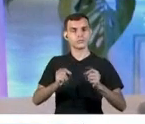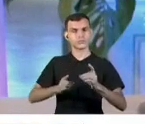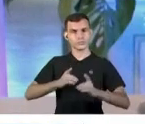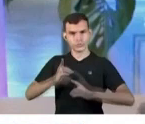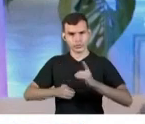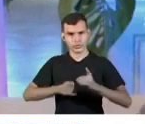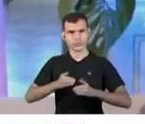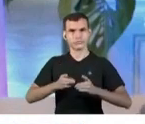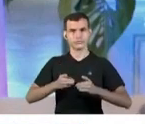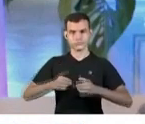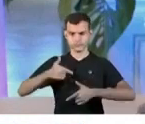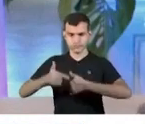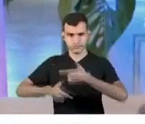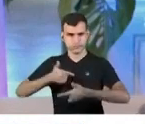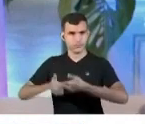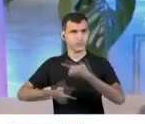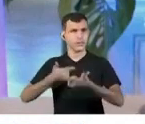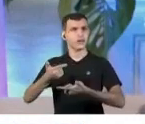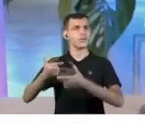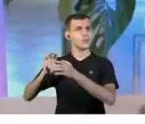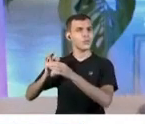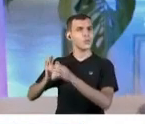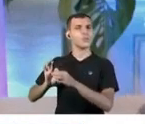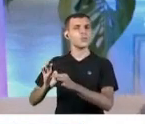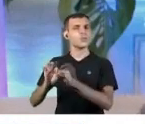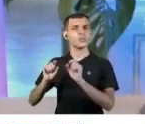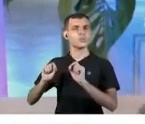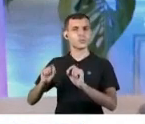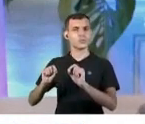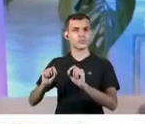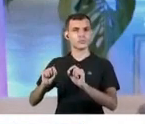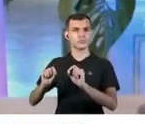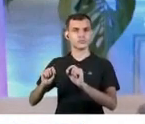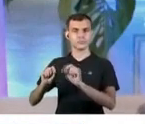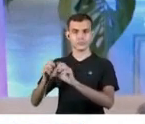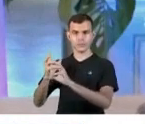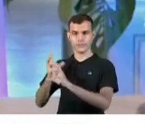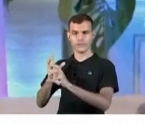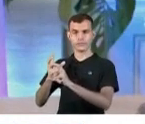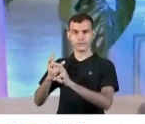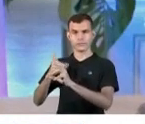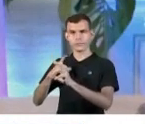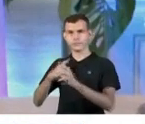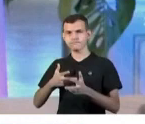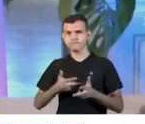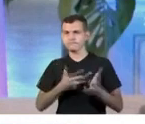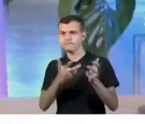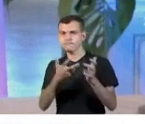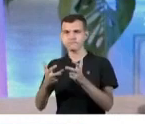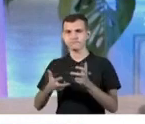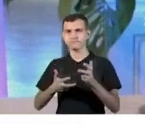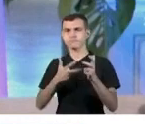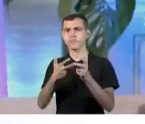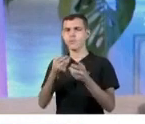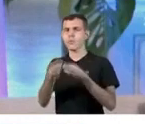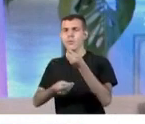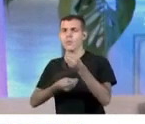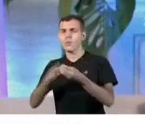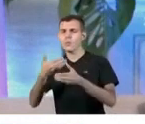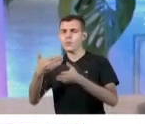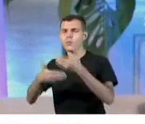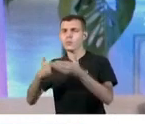contexto daremos prioridad al proceso de revisión del arancel externo común, en el que hemos llegado a